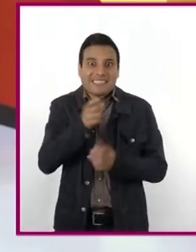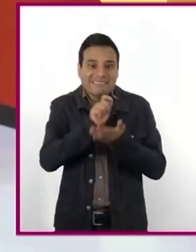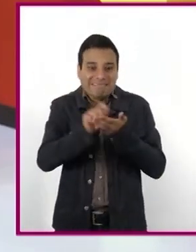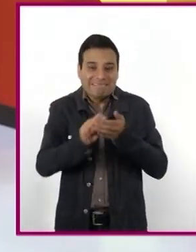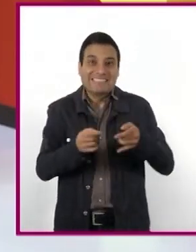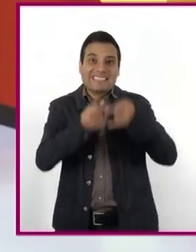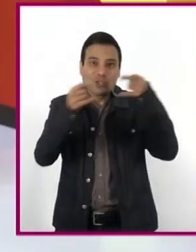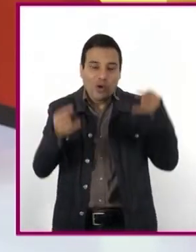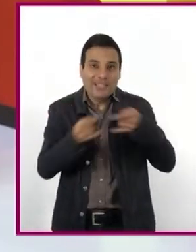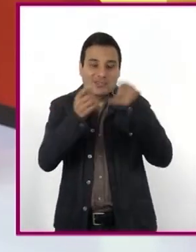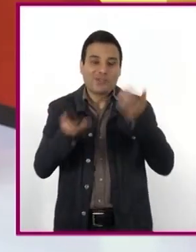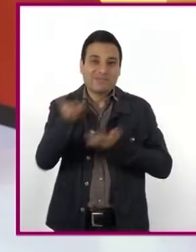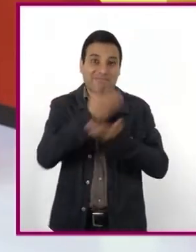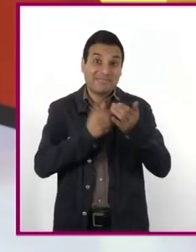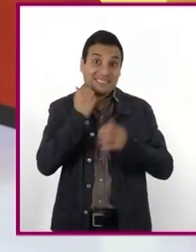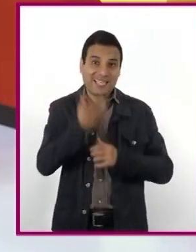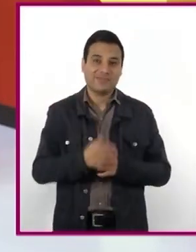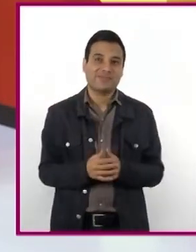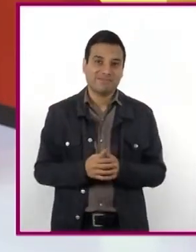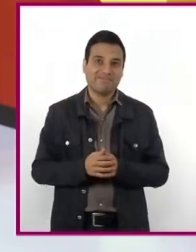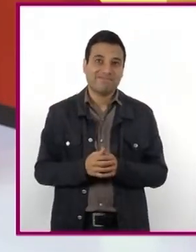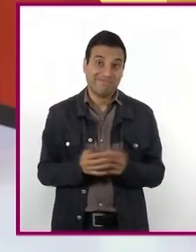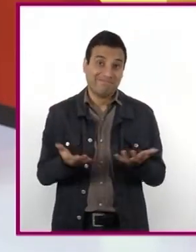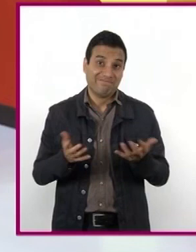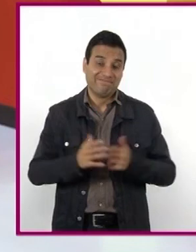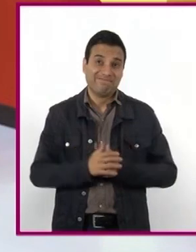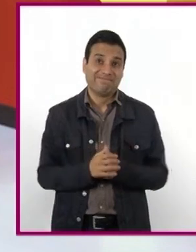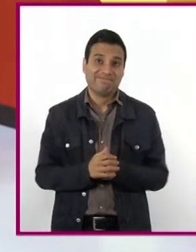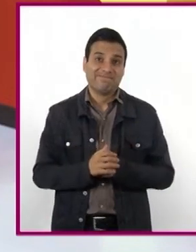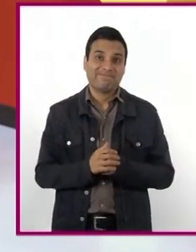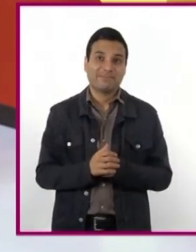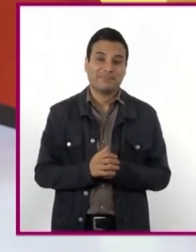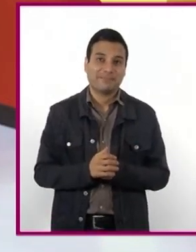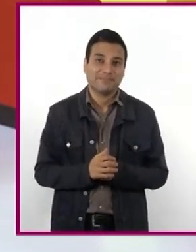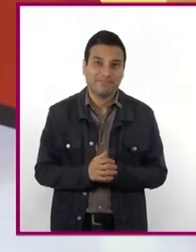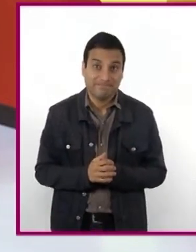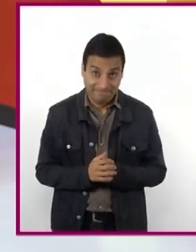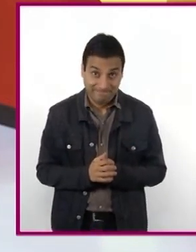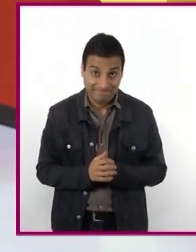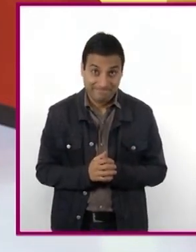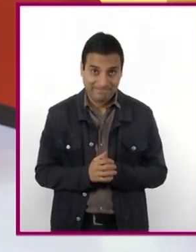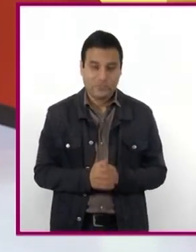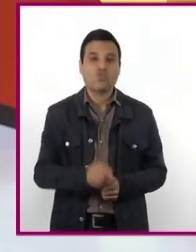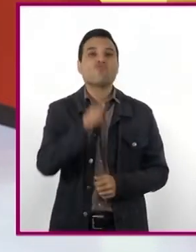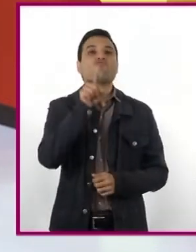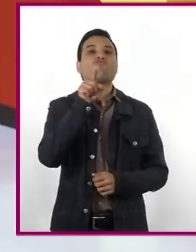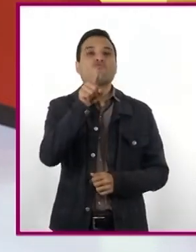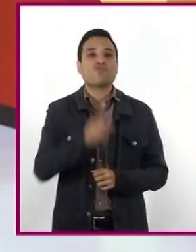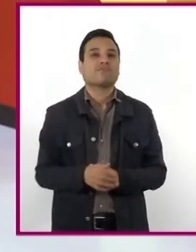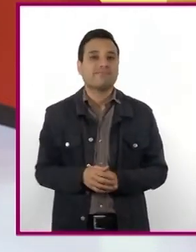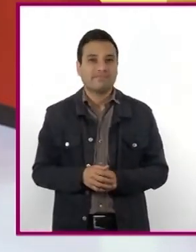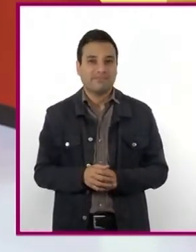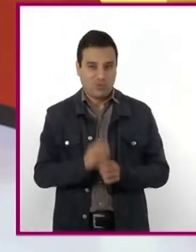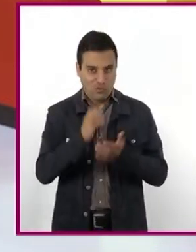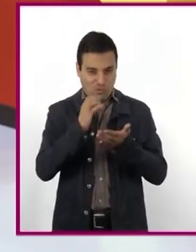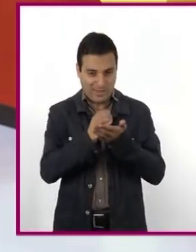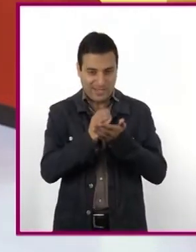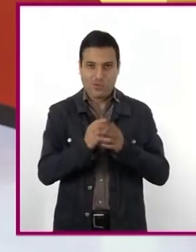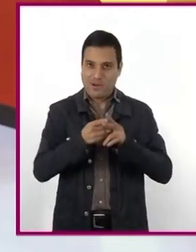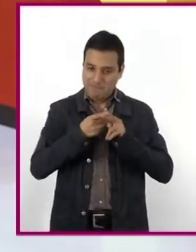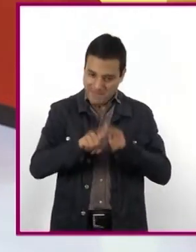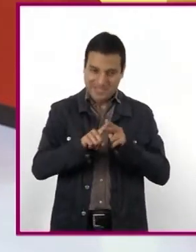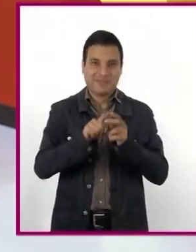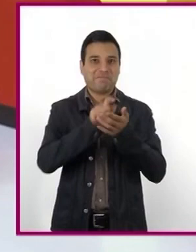compartir aquello que han leído, imaginado o vivido. Así que tomen su bolígrafo y su cuaderno y